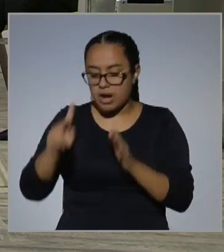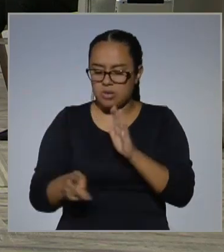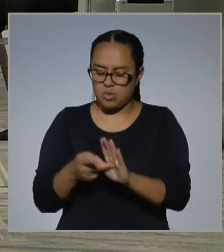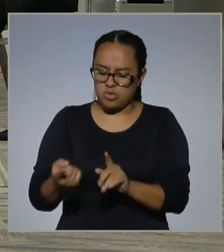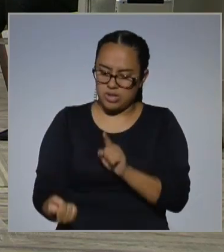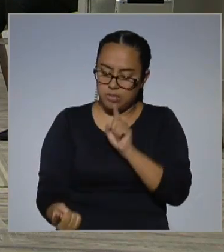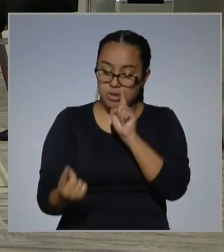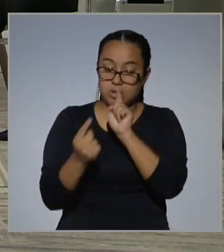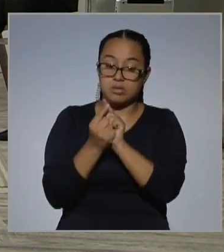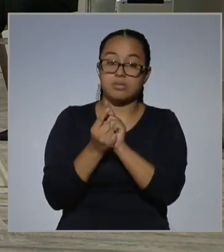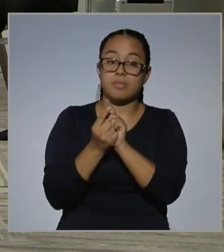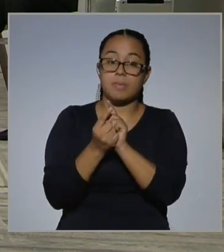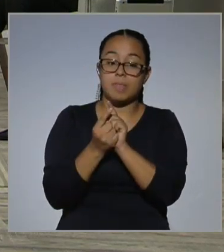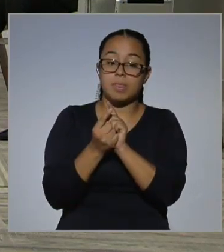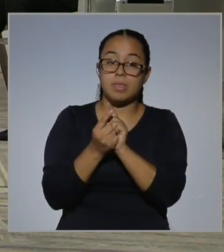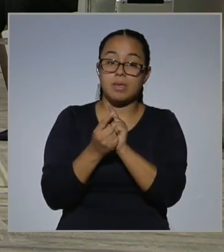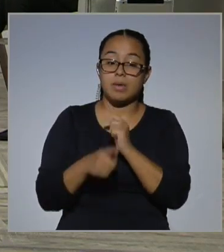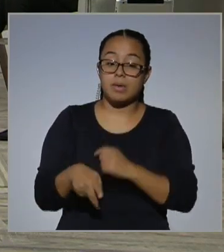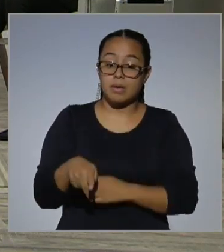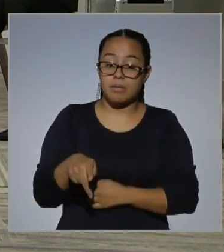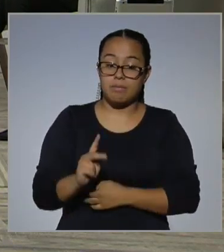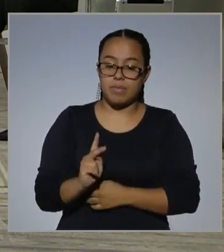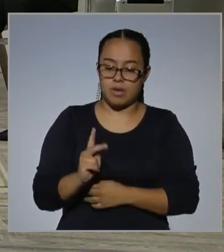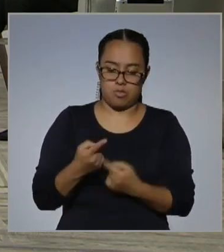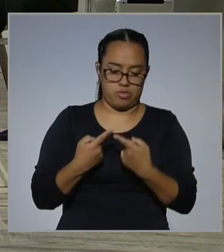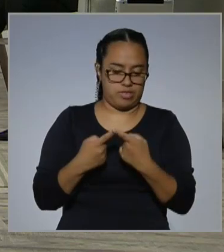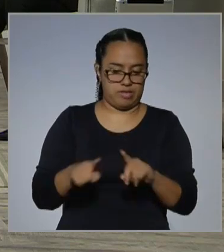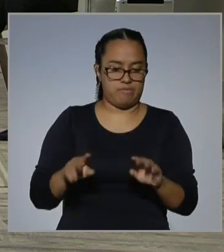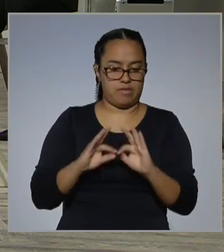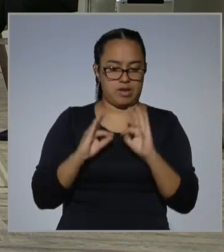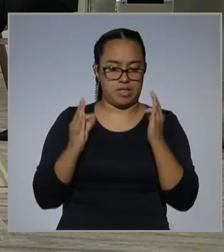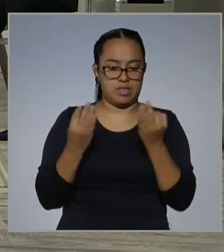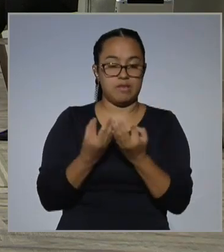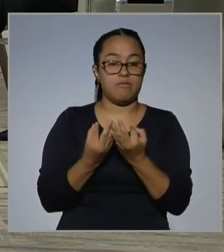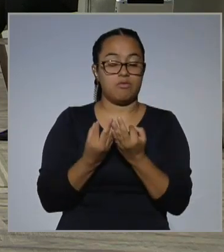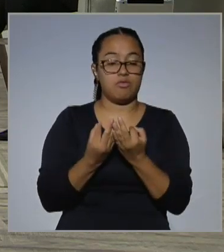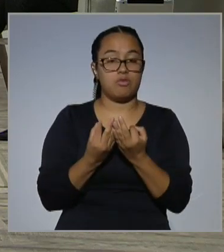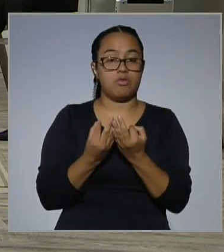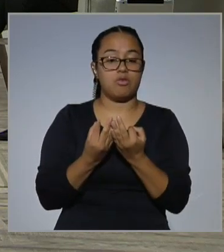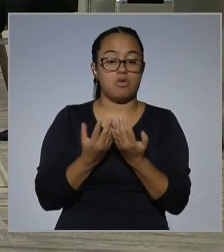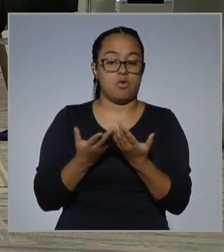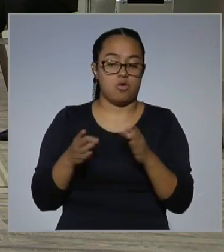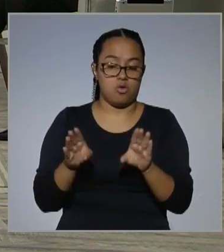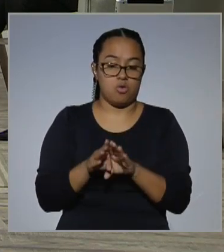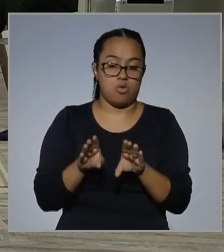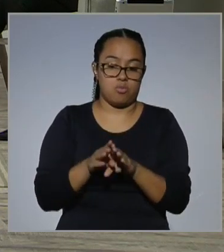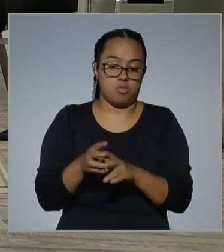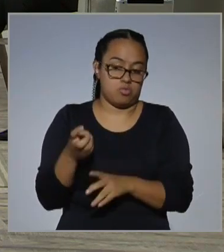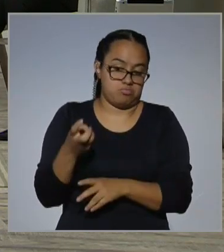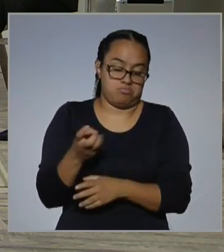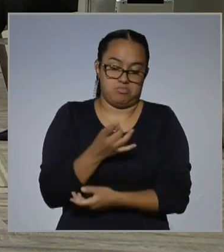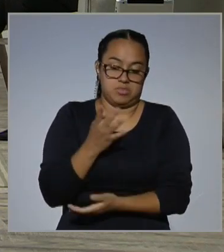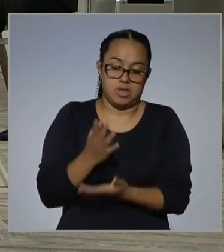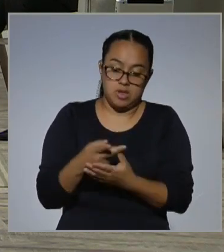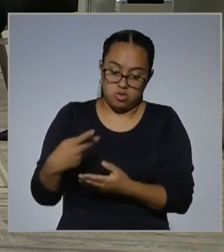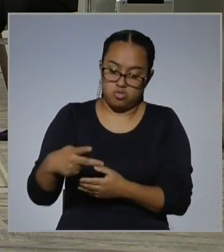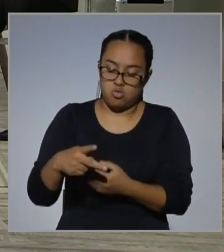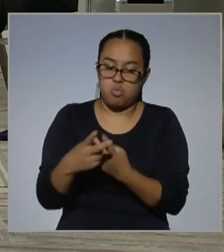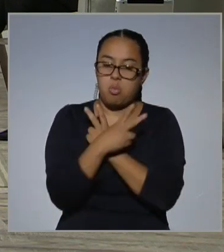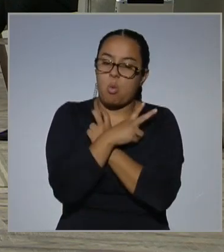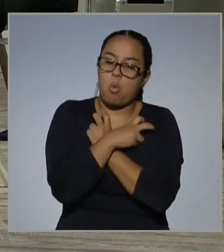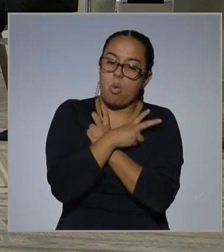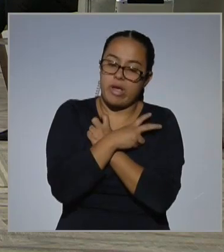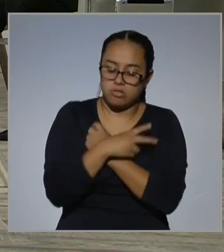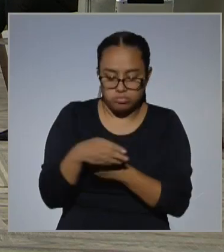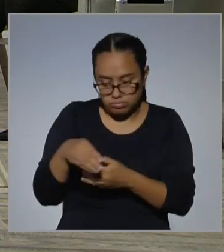con ellos, pero ya de esta otra forma, ya que son prácticamente, pues lo único que queda de ellos son sus restos.